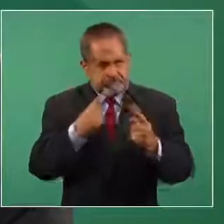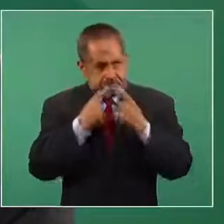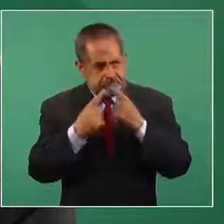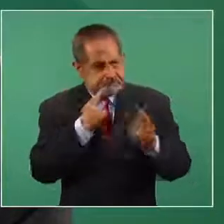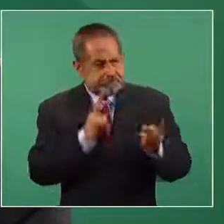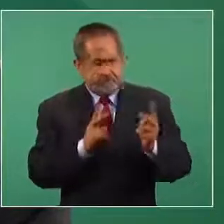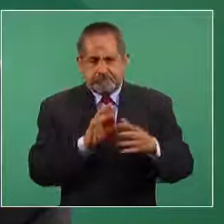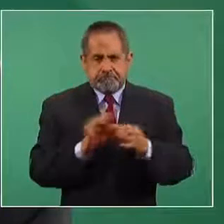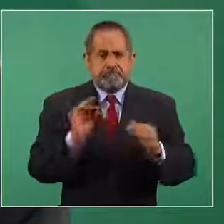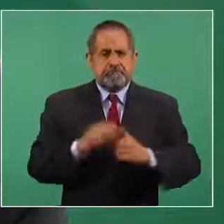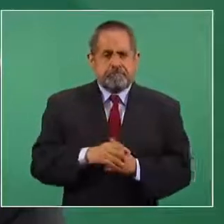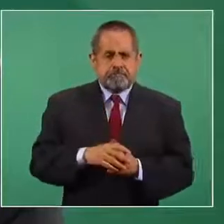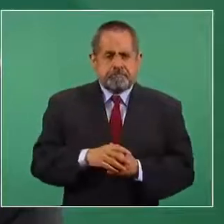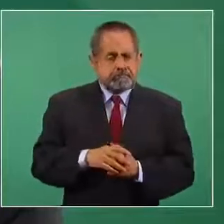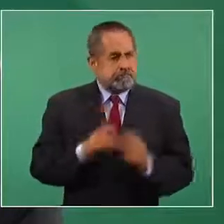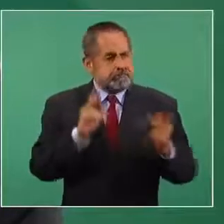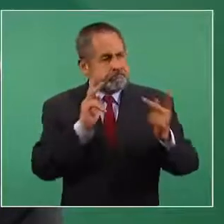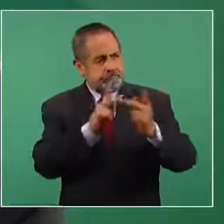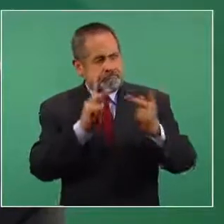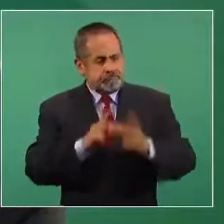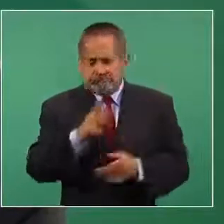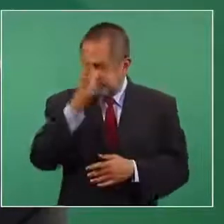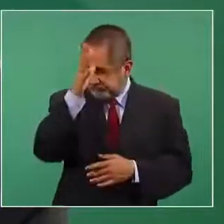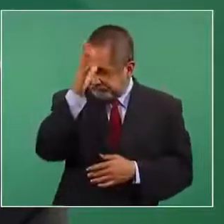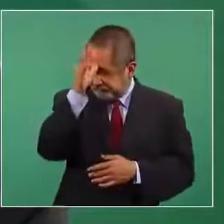y coincidencia plena